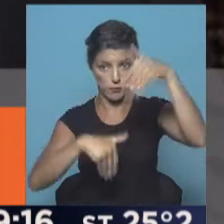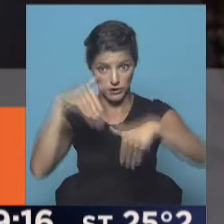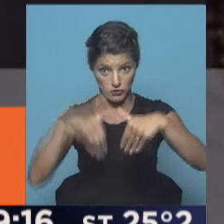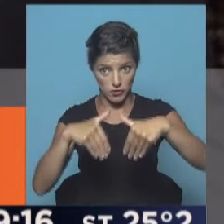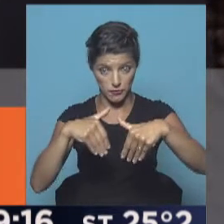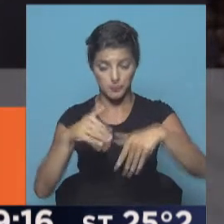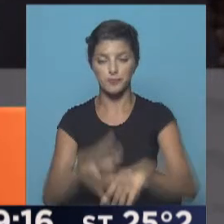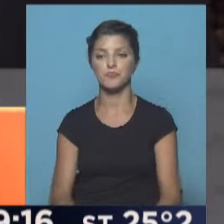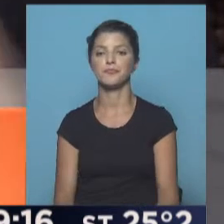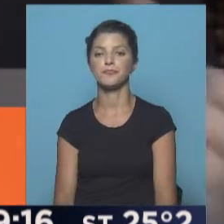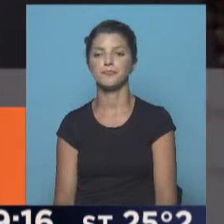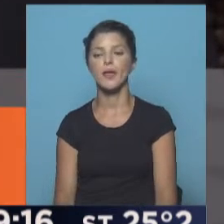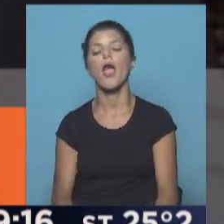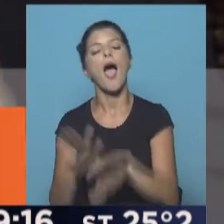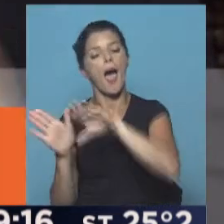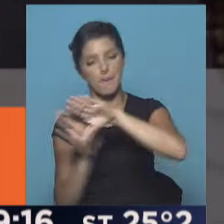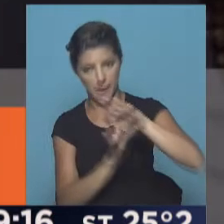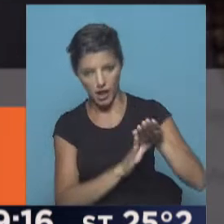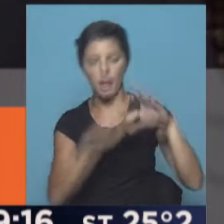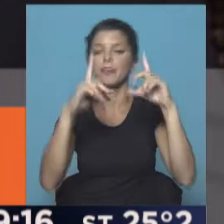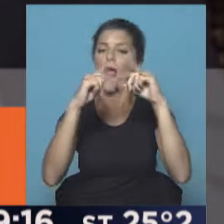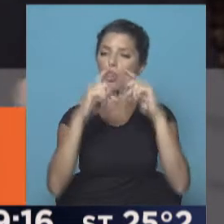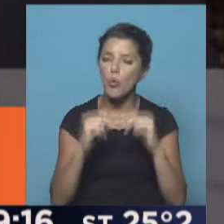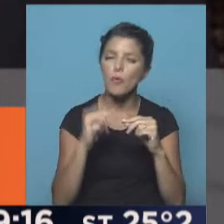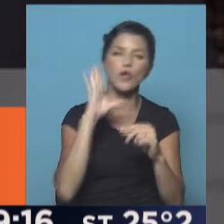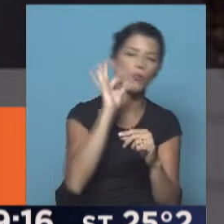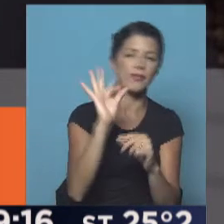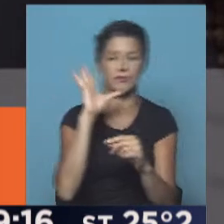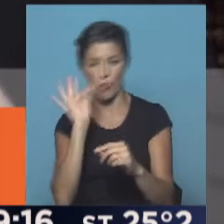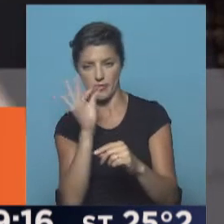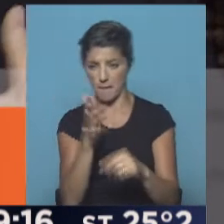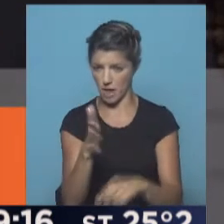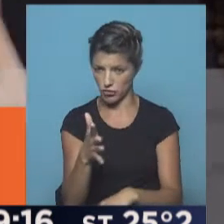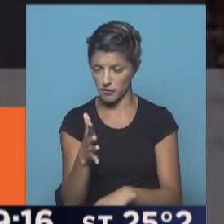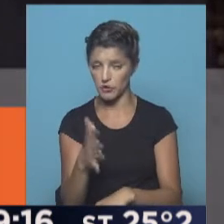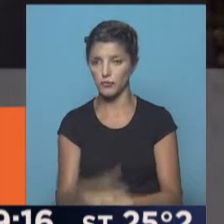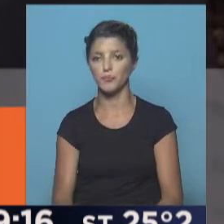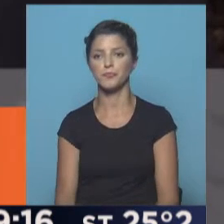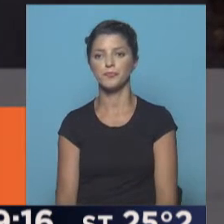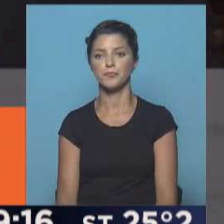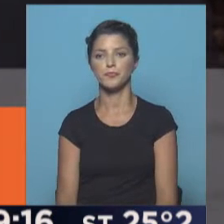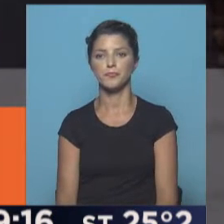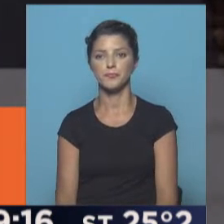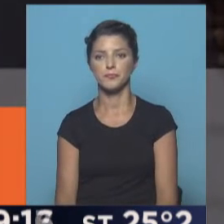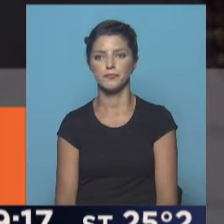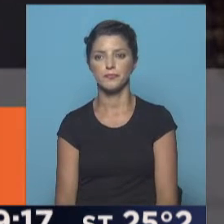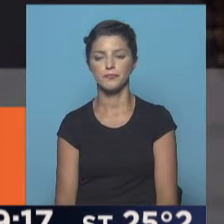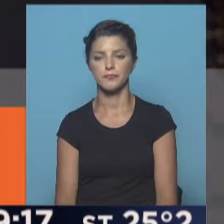además de que numéricamente hay prácticamente un 50 y 50, más allá de esa